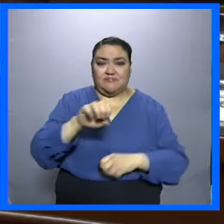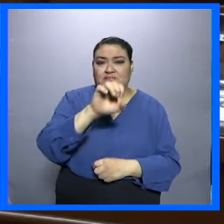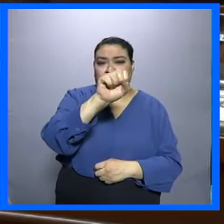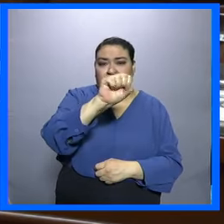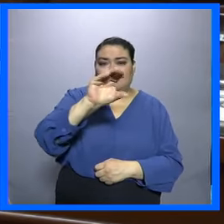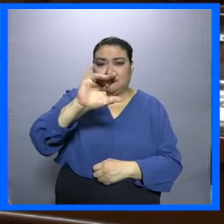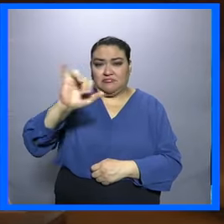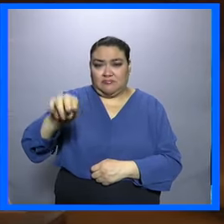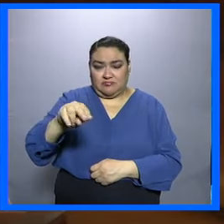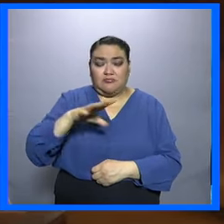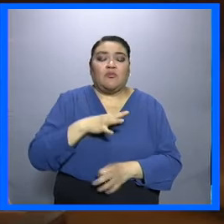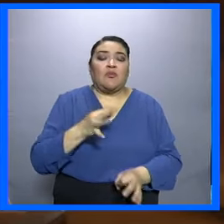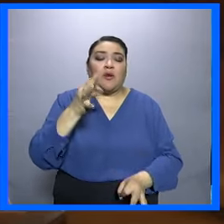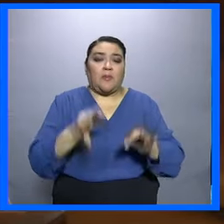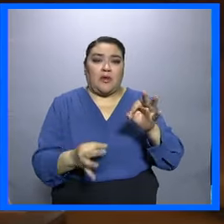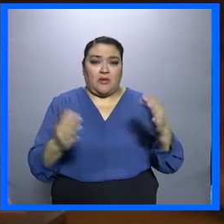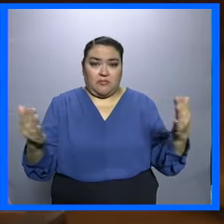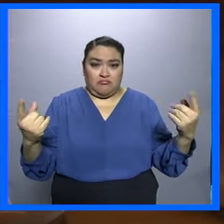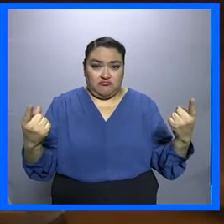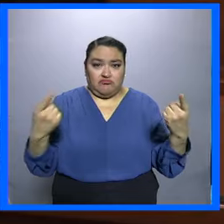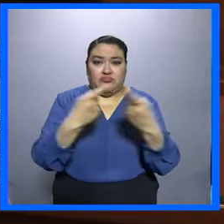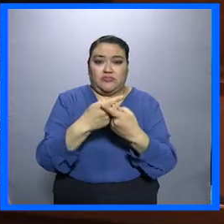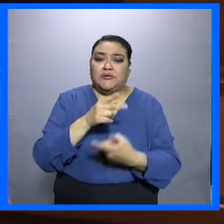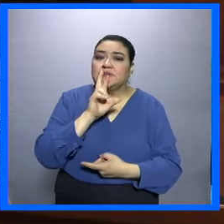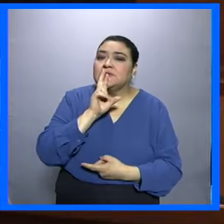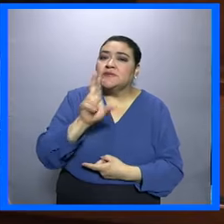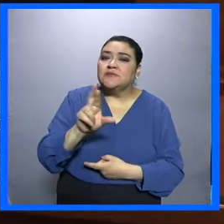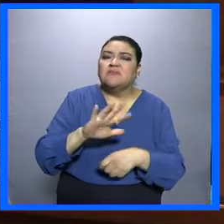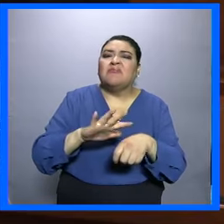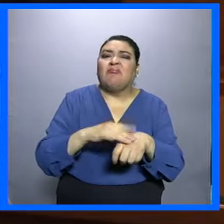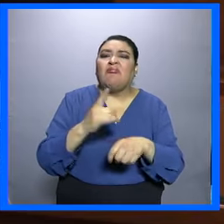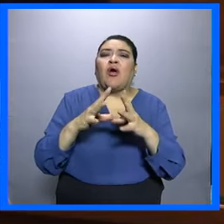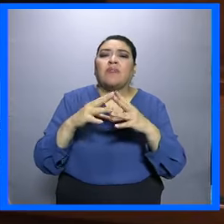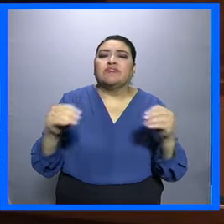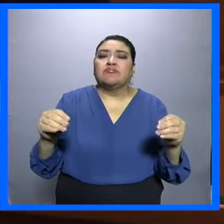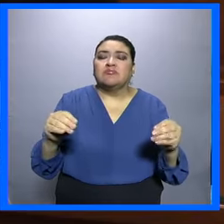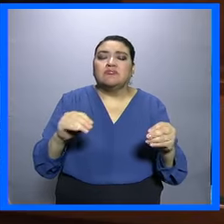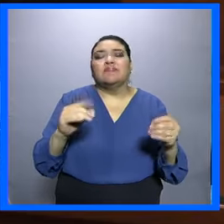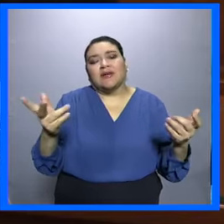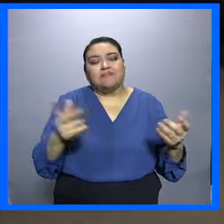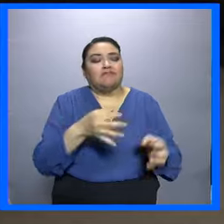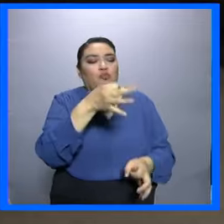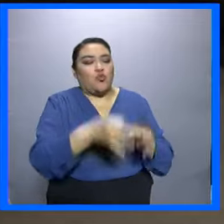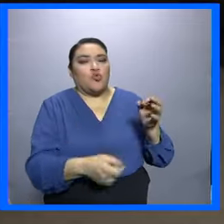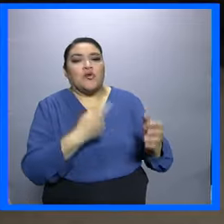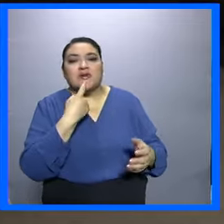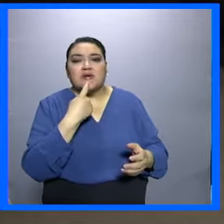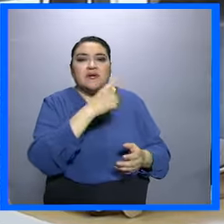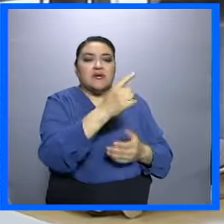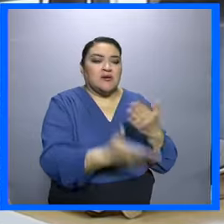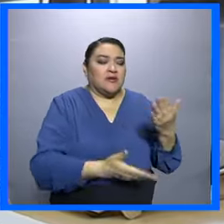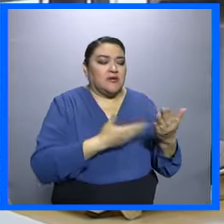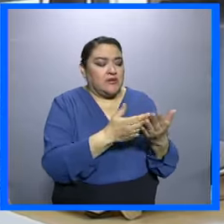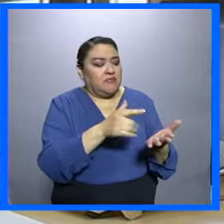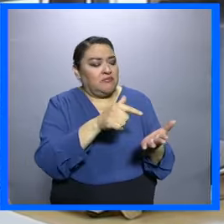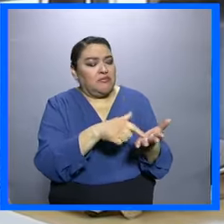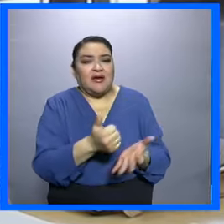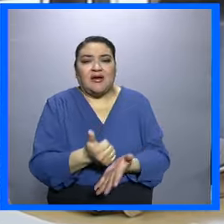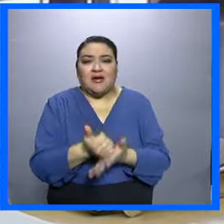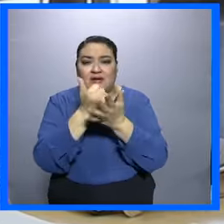materia una contradicción de criterios porque la reciente reforma en materia de amparo permite resolver el tema.